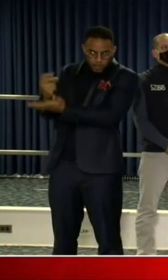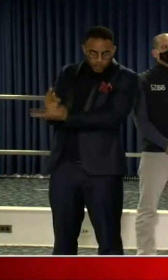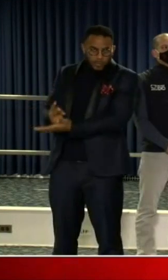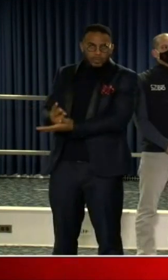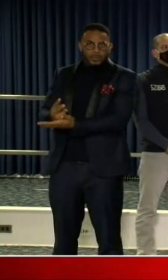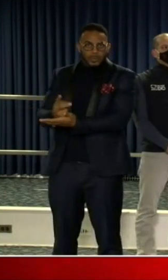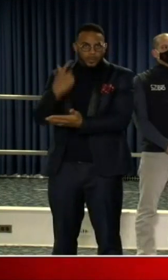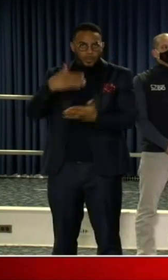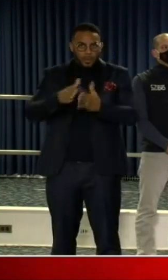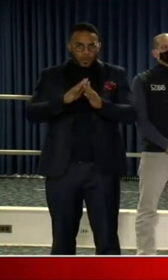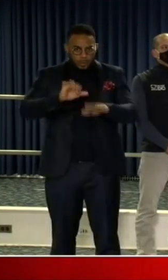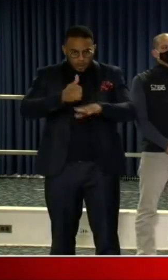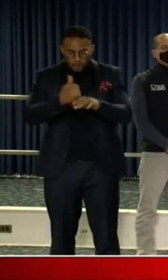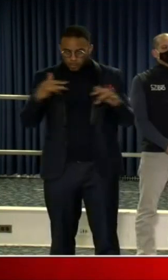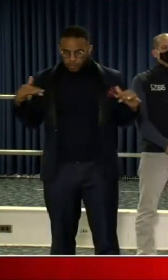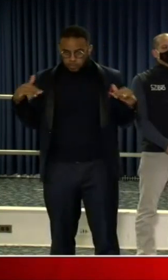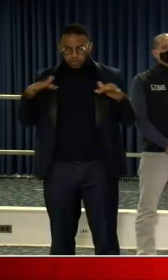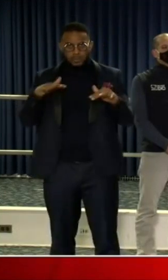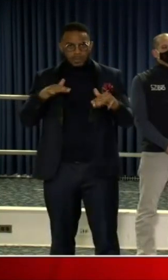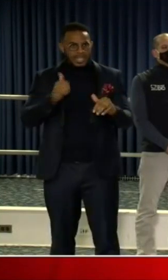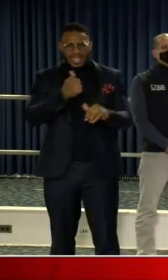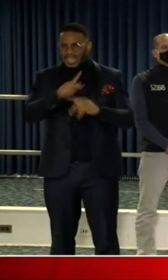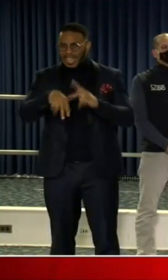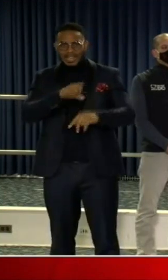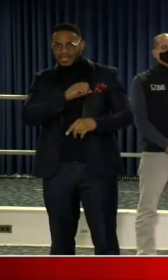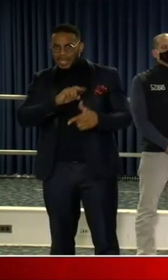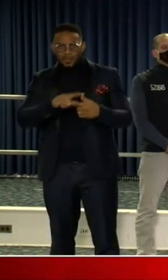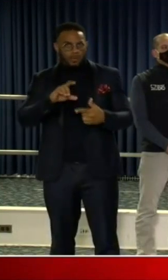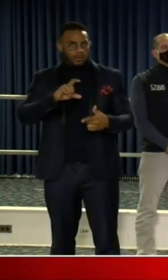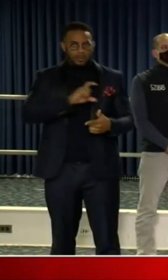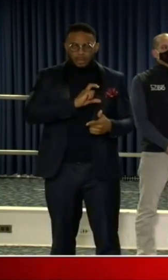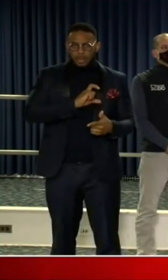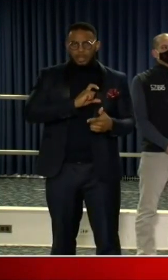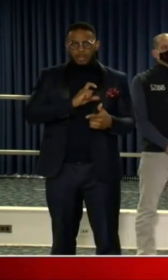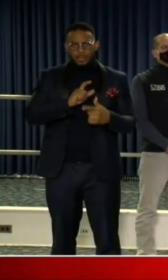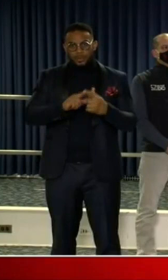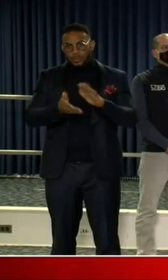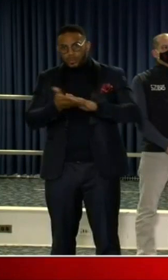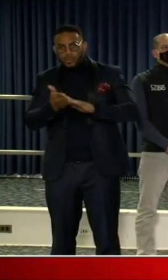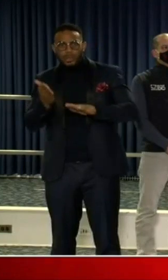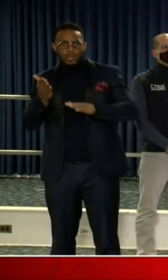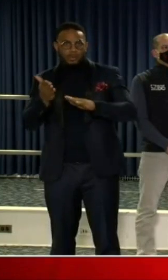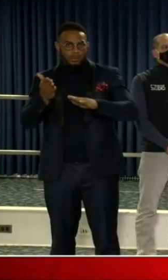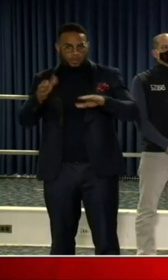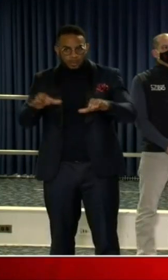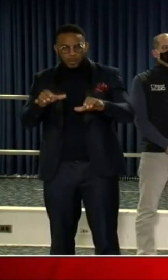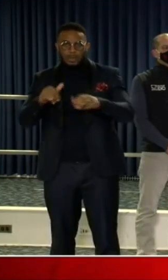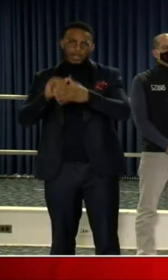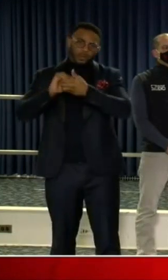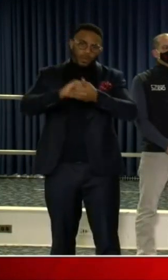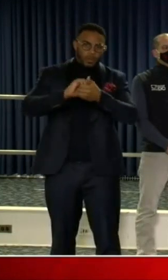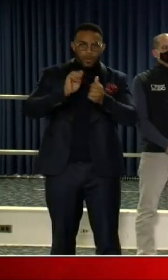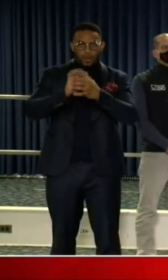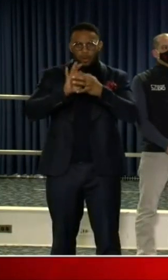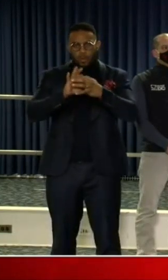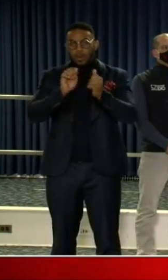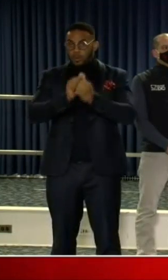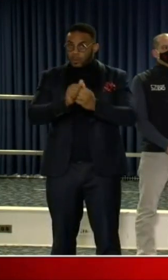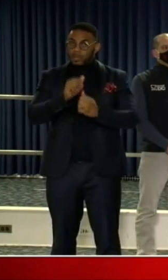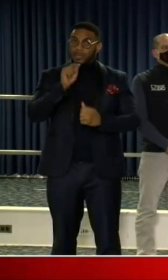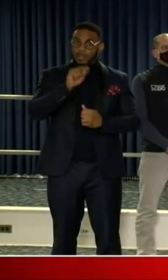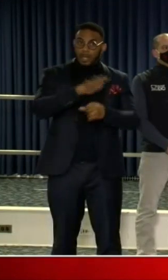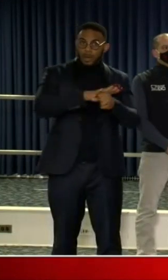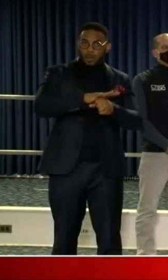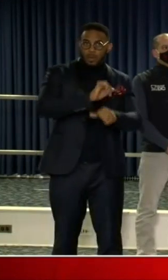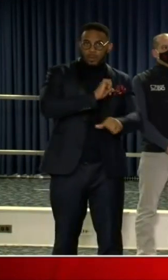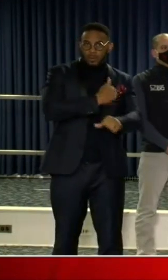por la Secretaría de Defensa para obtener la aprobación final para movilizar el personal y realizar operaciones en colaboración